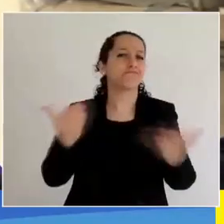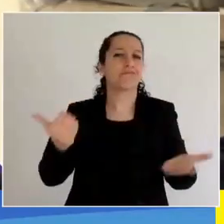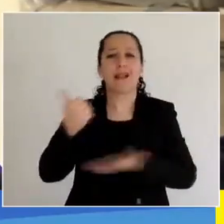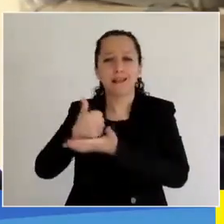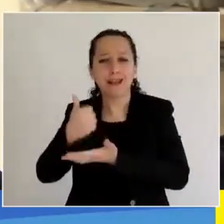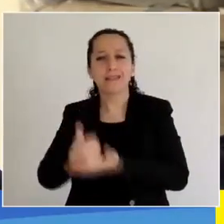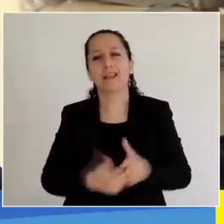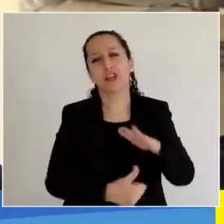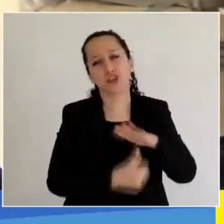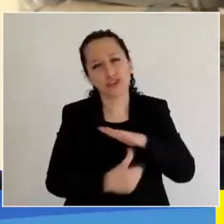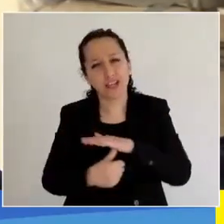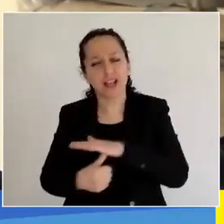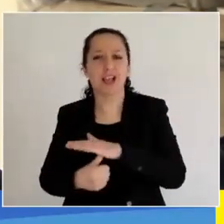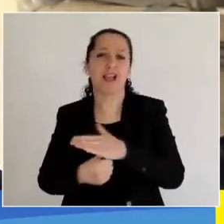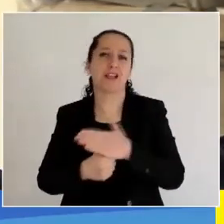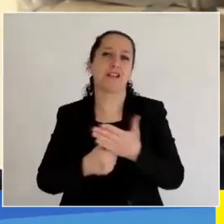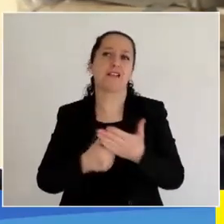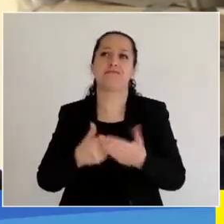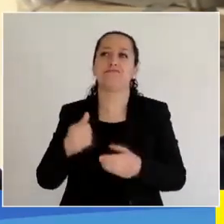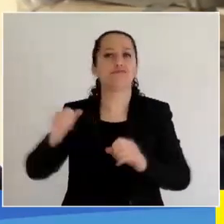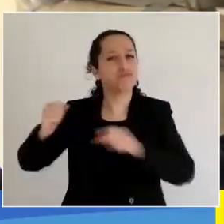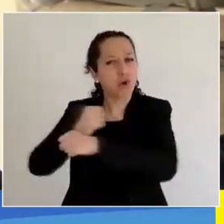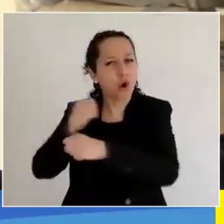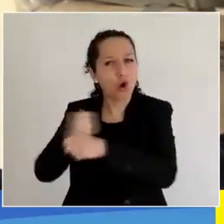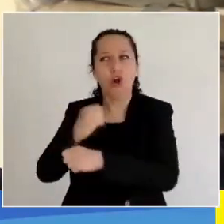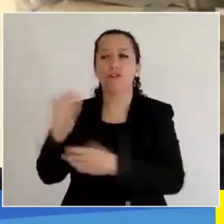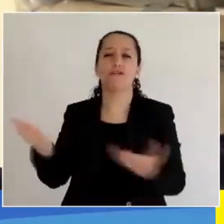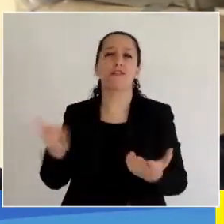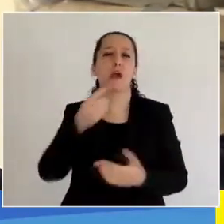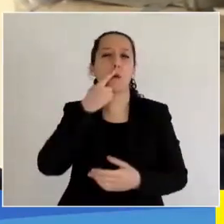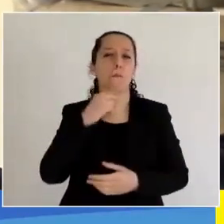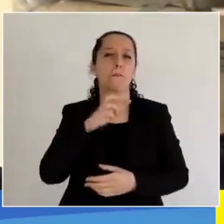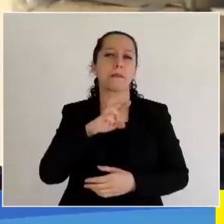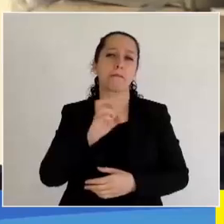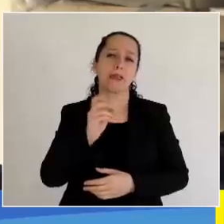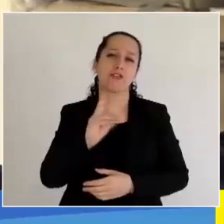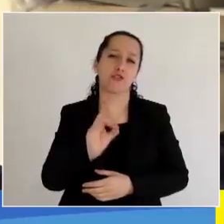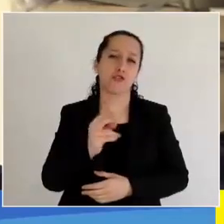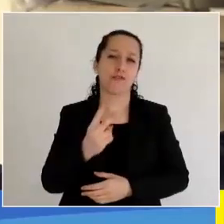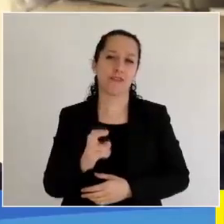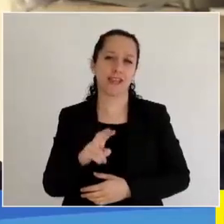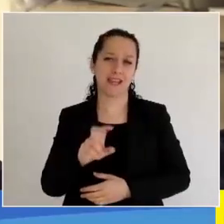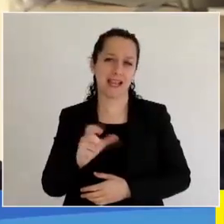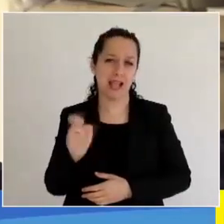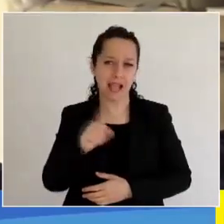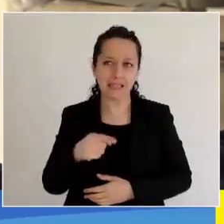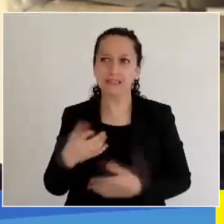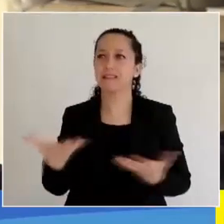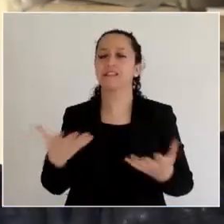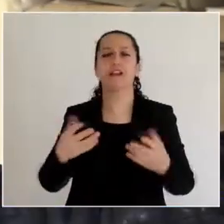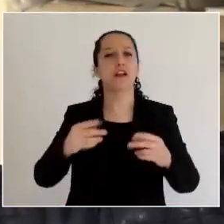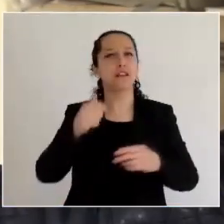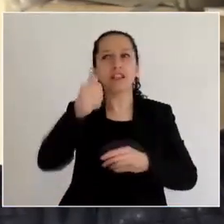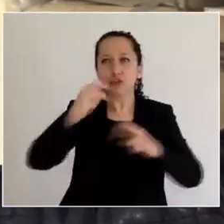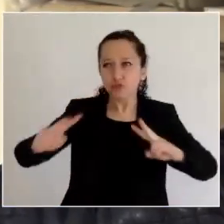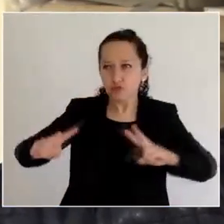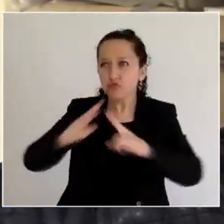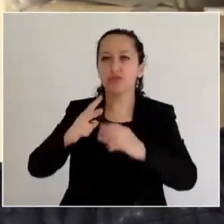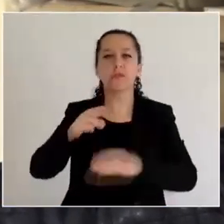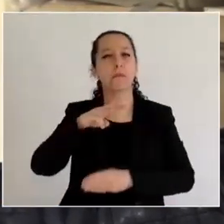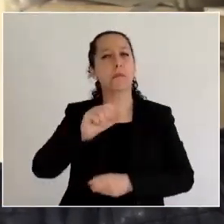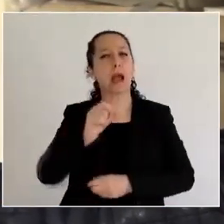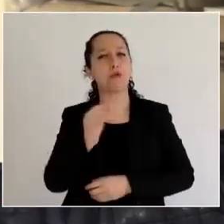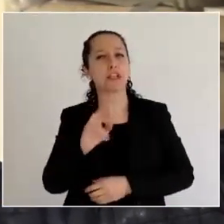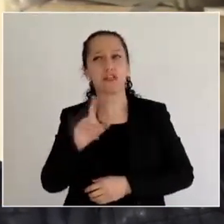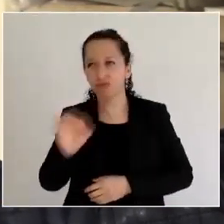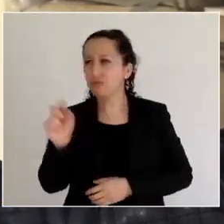del alcalde, los concejales, los señores de la obra, don Pedro Venega, directores, digamos, de construcción,